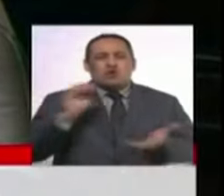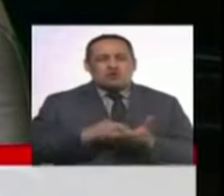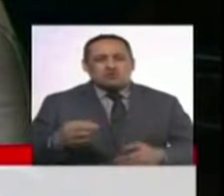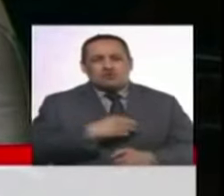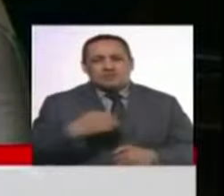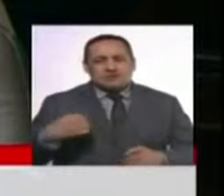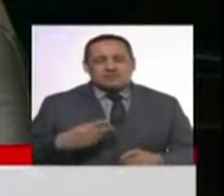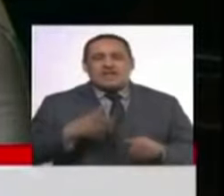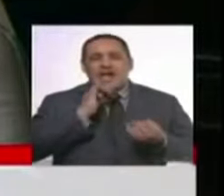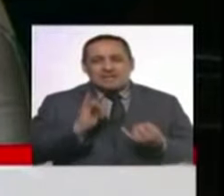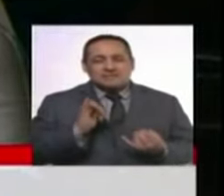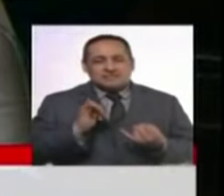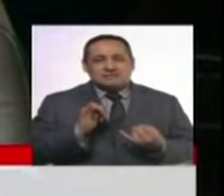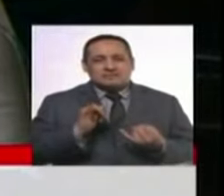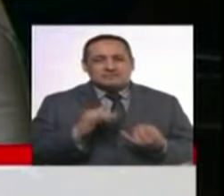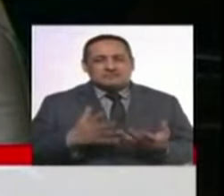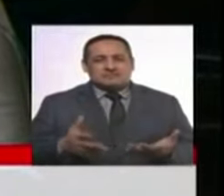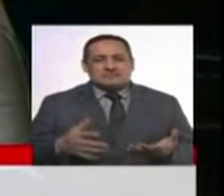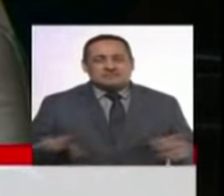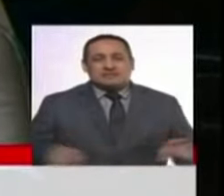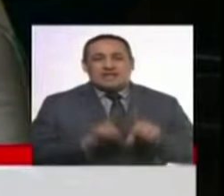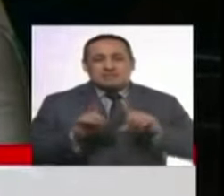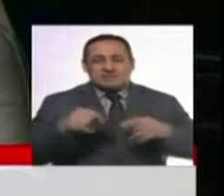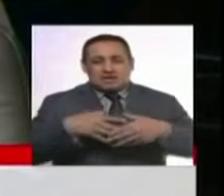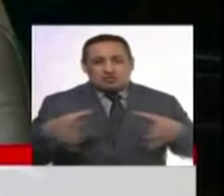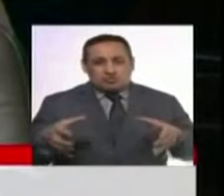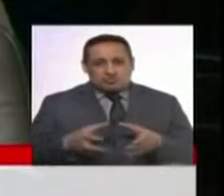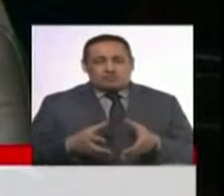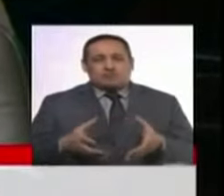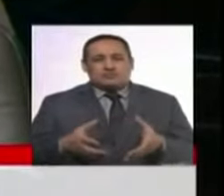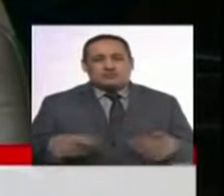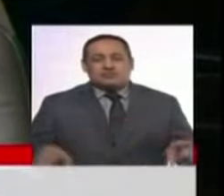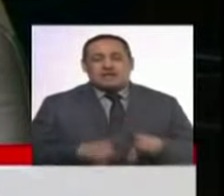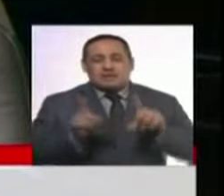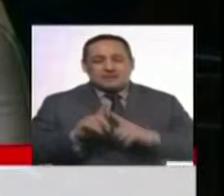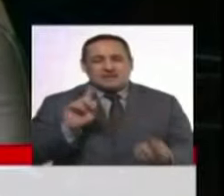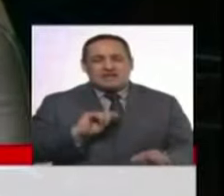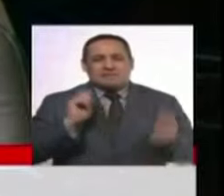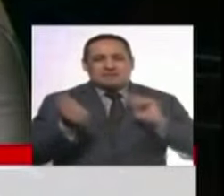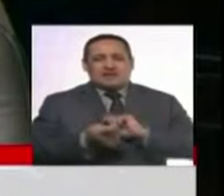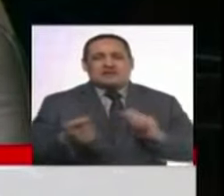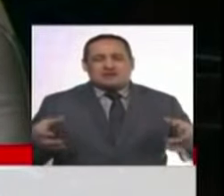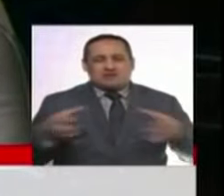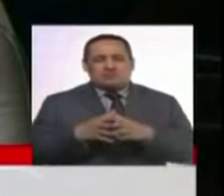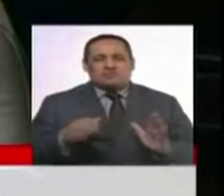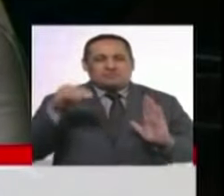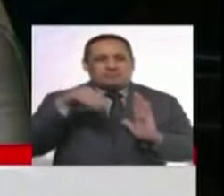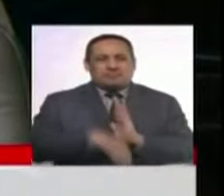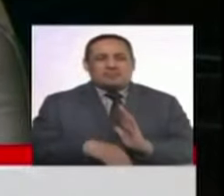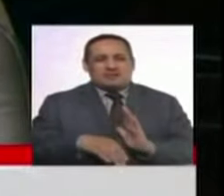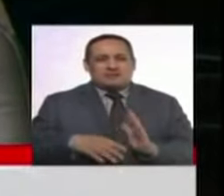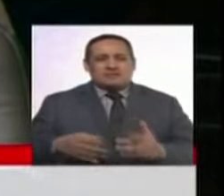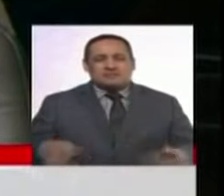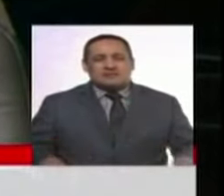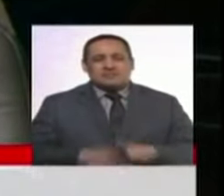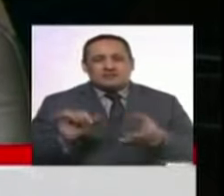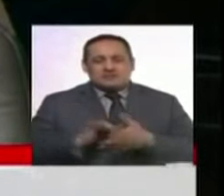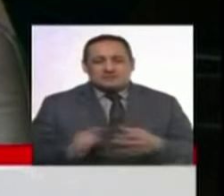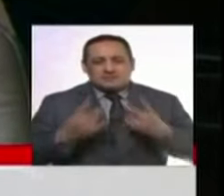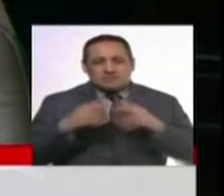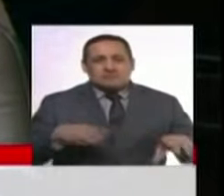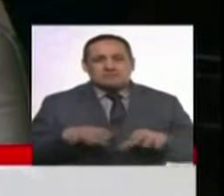y así de esa forma el sector convertir en precariedad eso es lo que